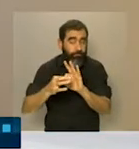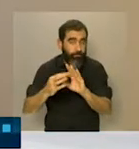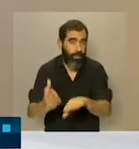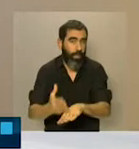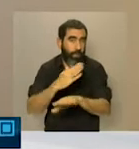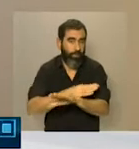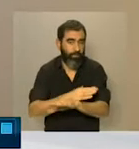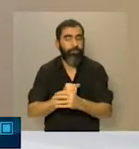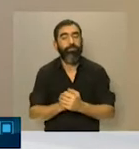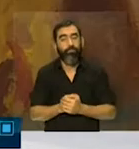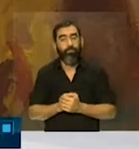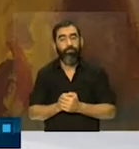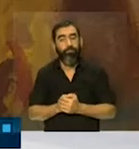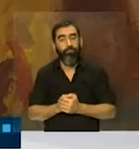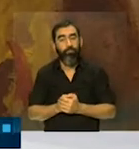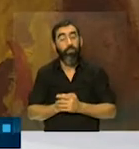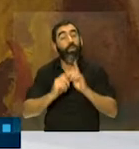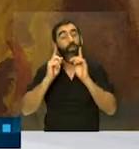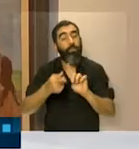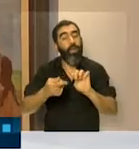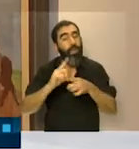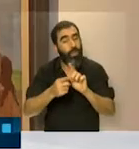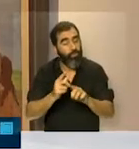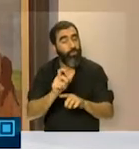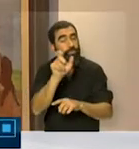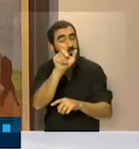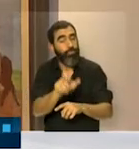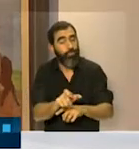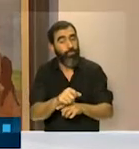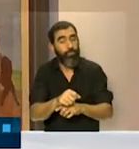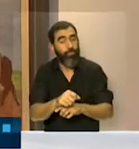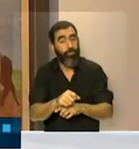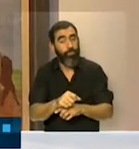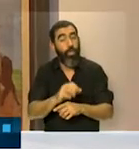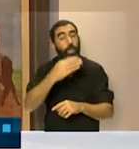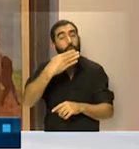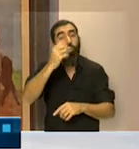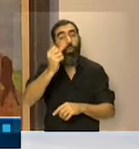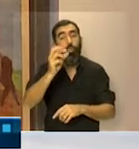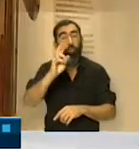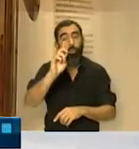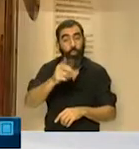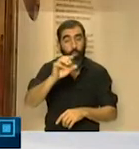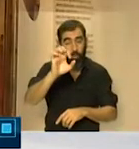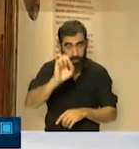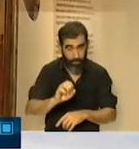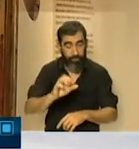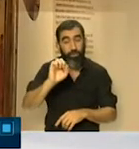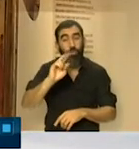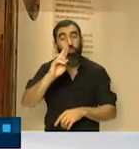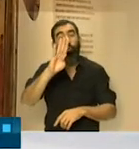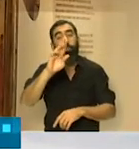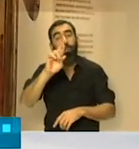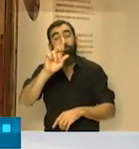esa relación. Bien, se analiza la relación que tuvo con Jorge Luis Borges, con Jules Supervielle, el